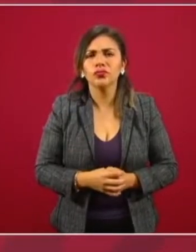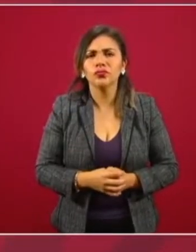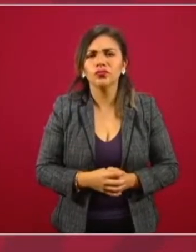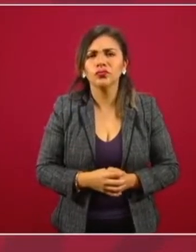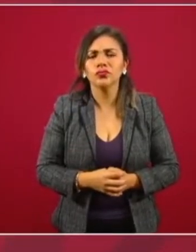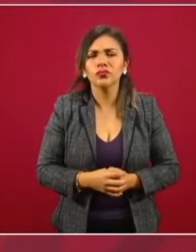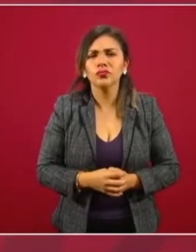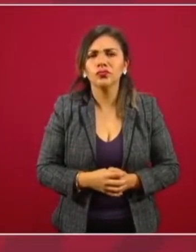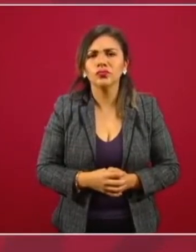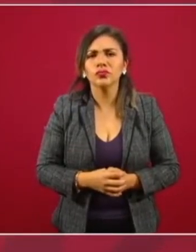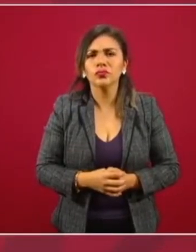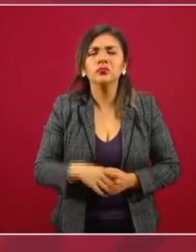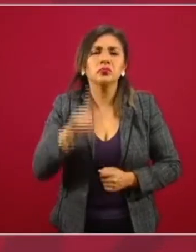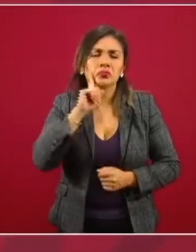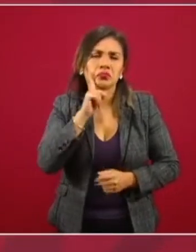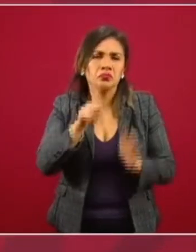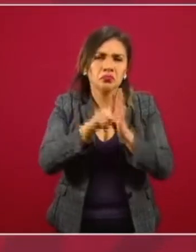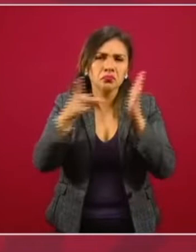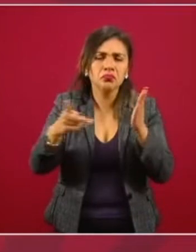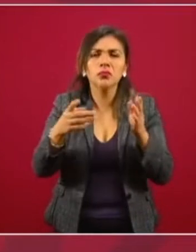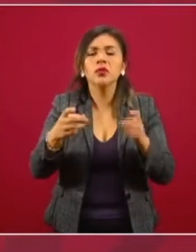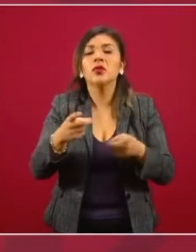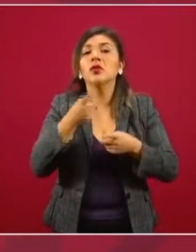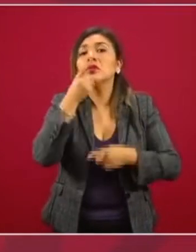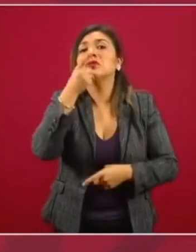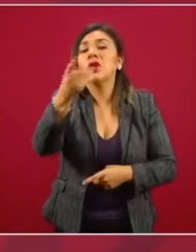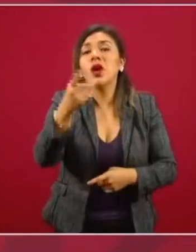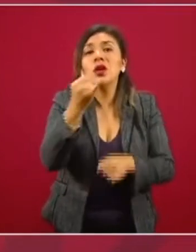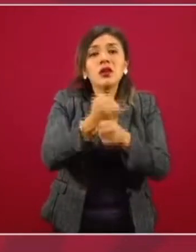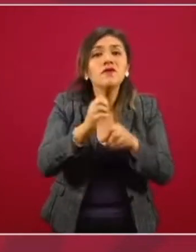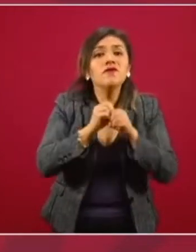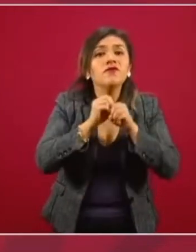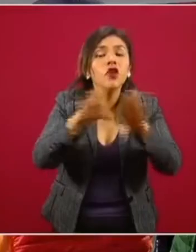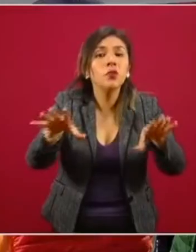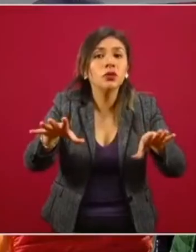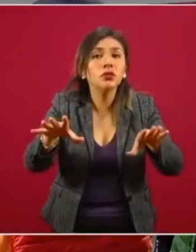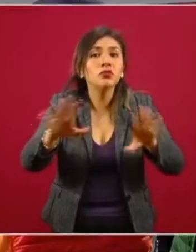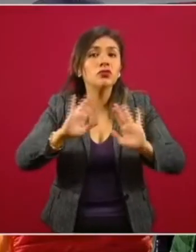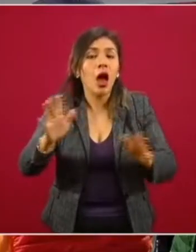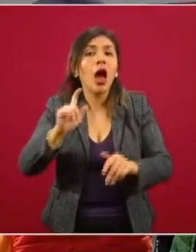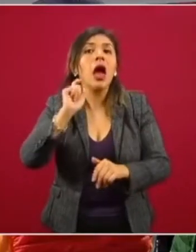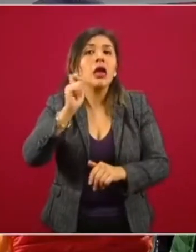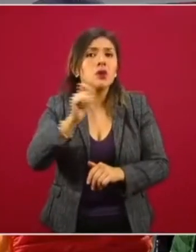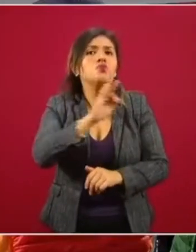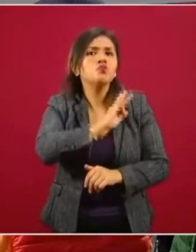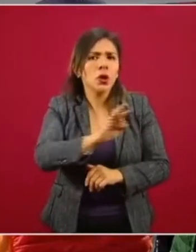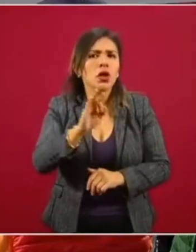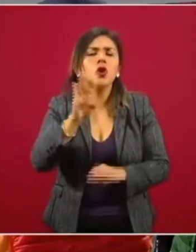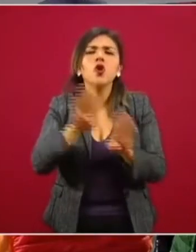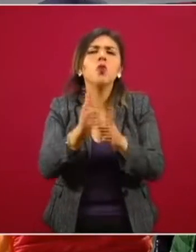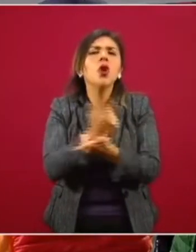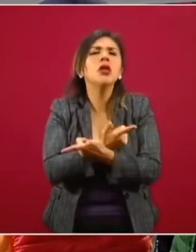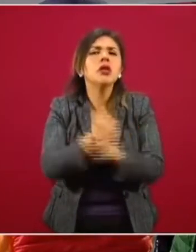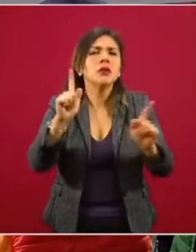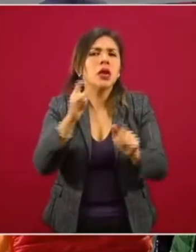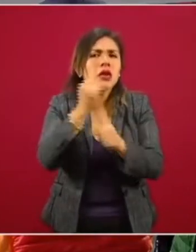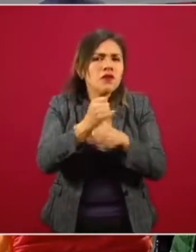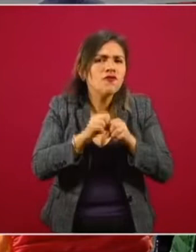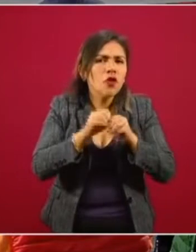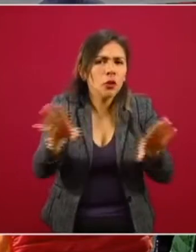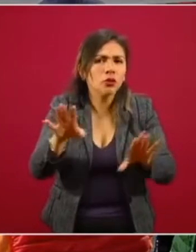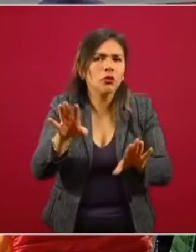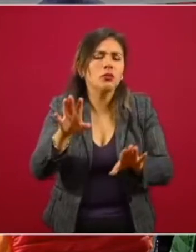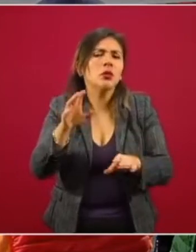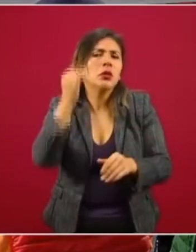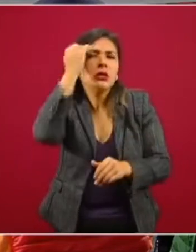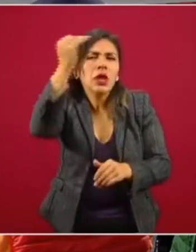Dio a conocer una información desclasificada, es decir, lo que ya puede utilizarse después de